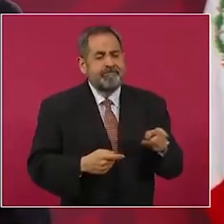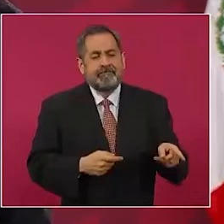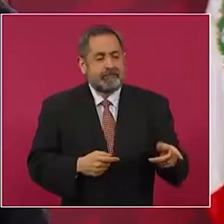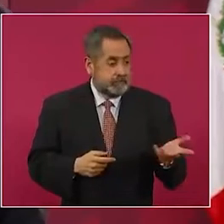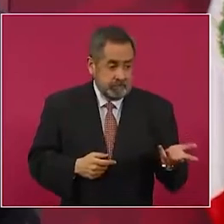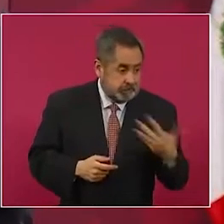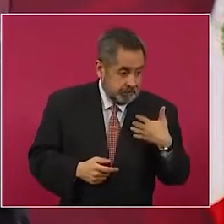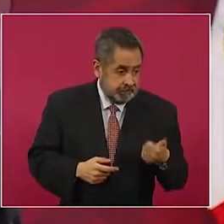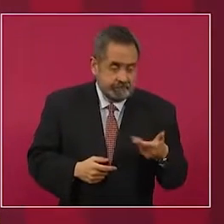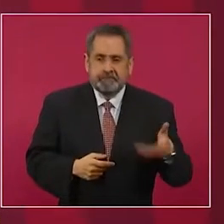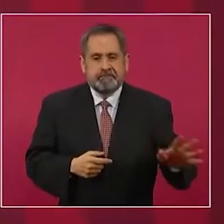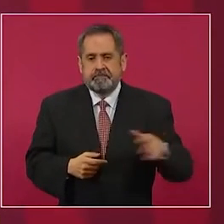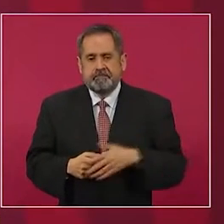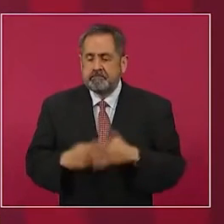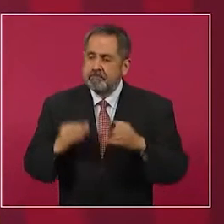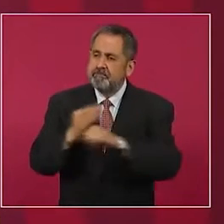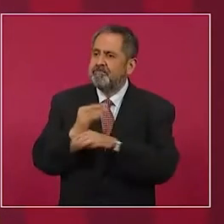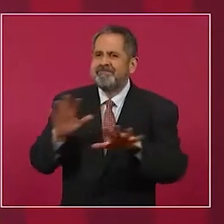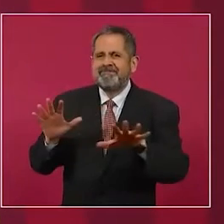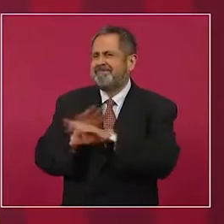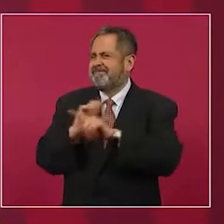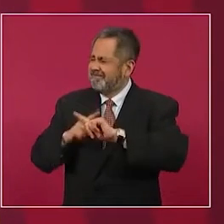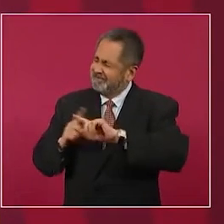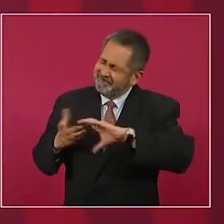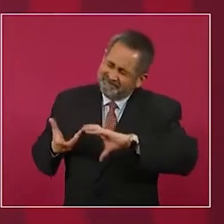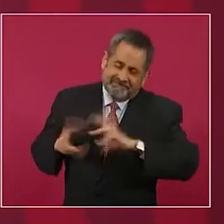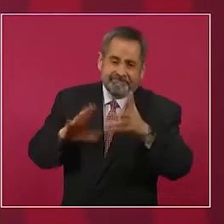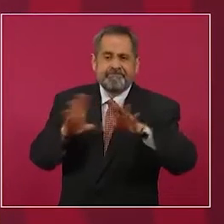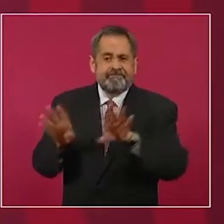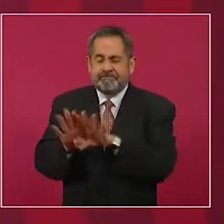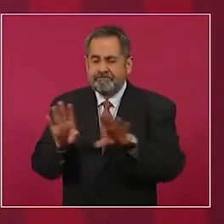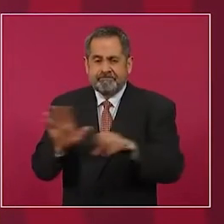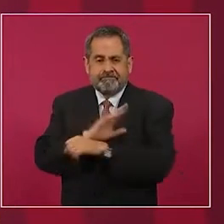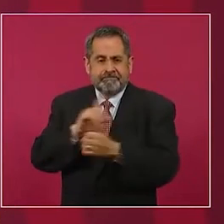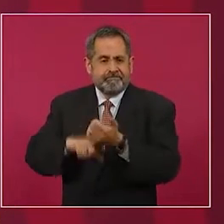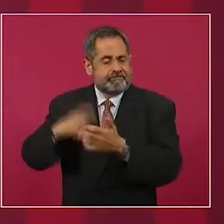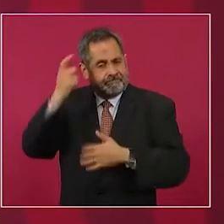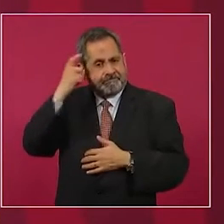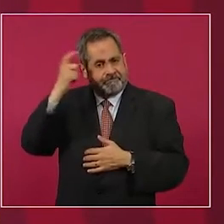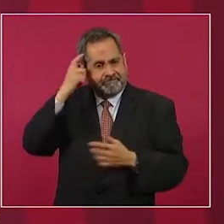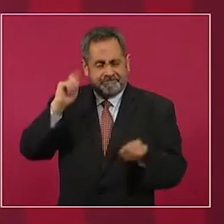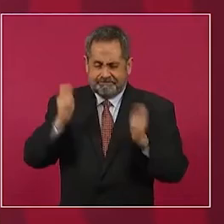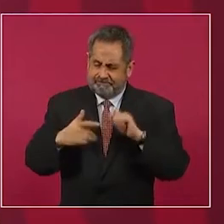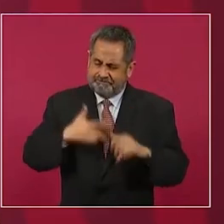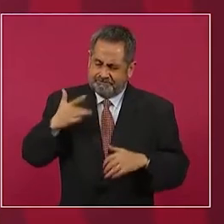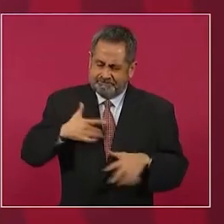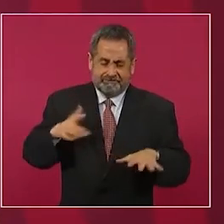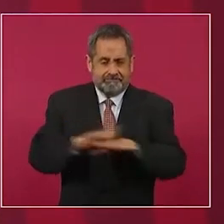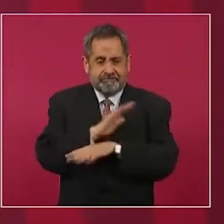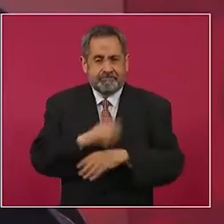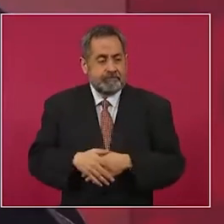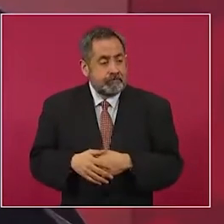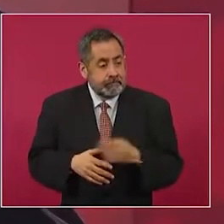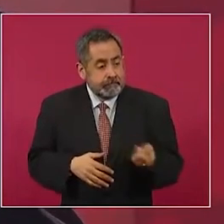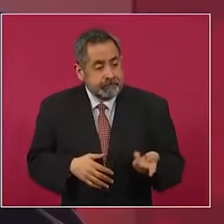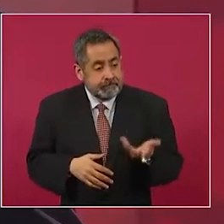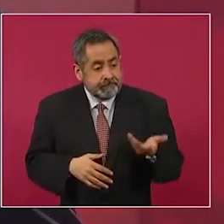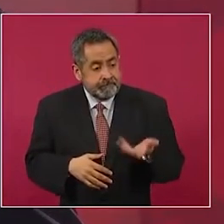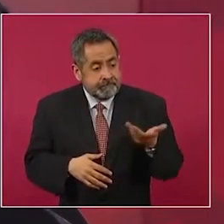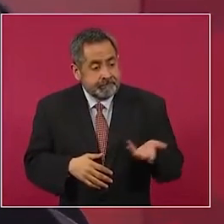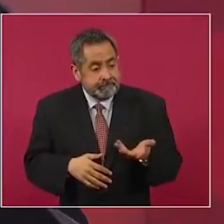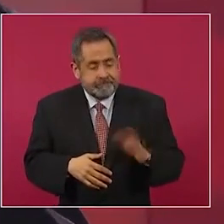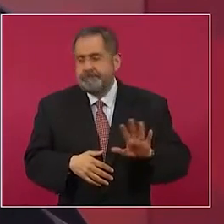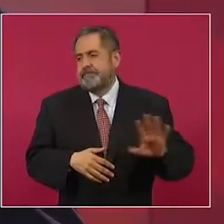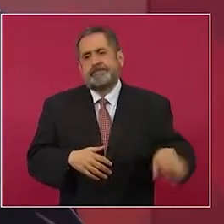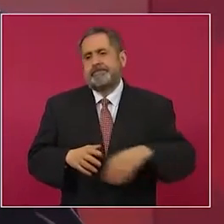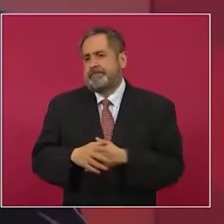es una revolución de las conciencias. Entonces, ¿por qué